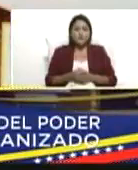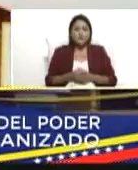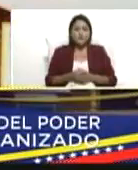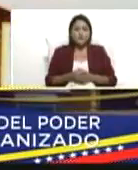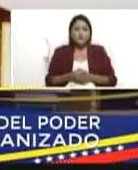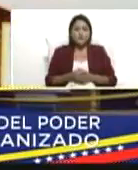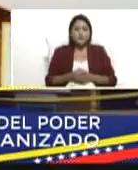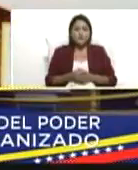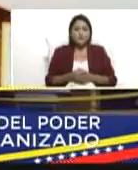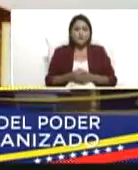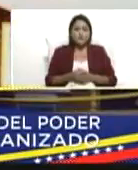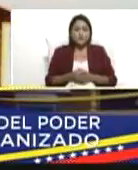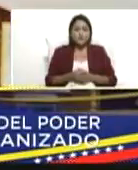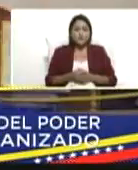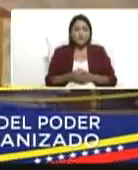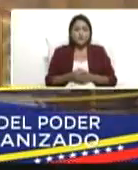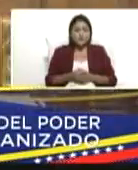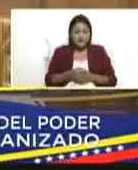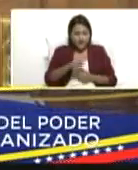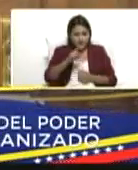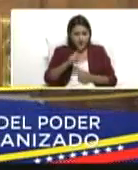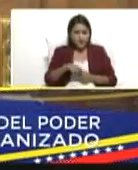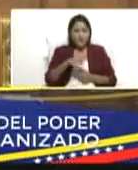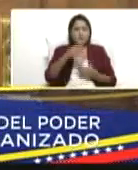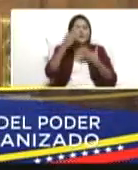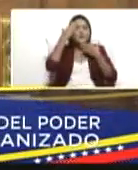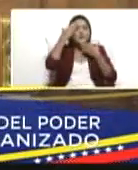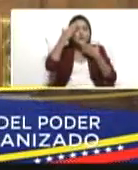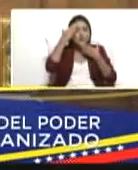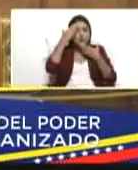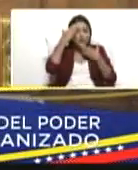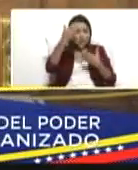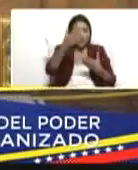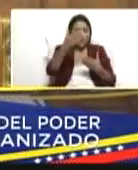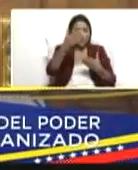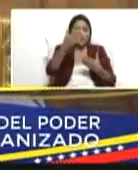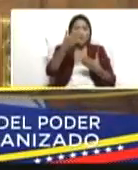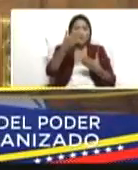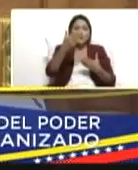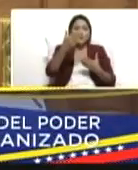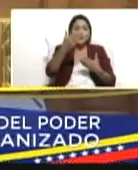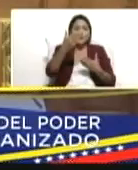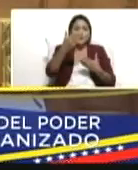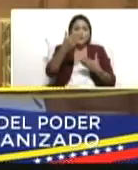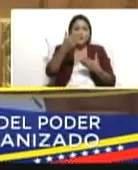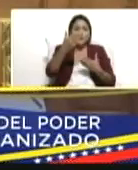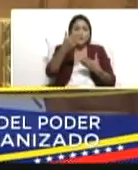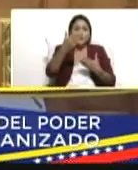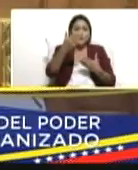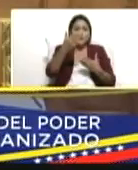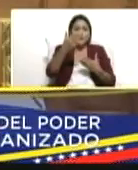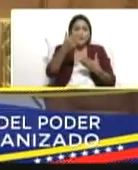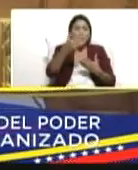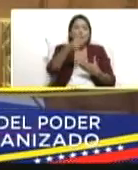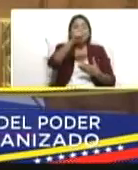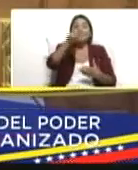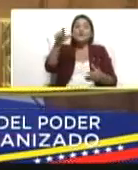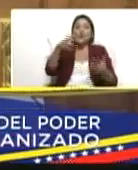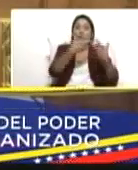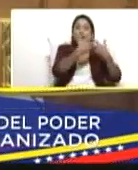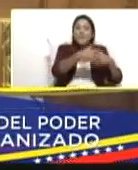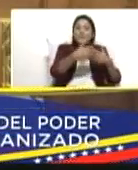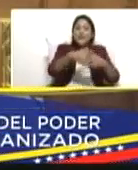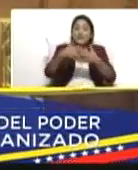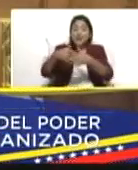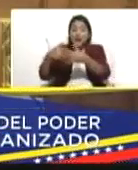enviar nuestro reconocimiento nuestro saludo a los empresarios y empresarias